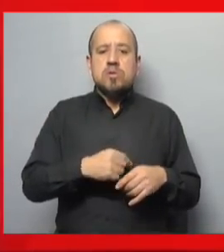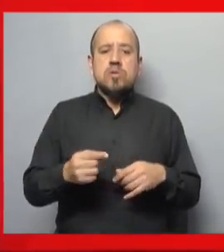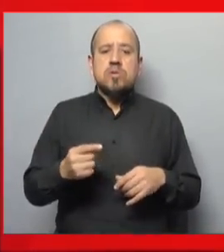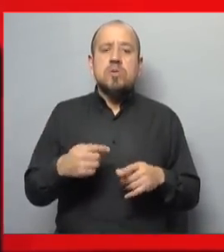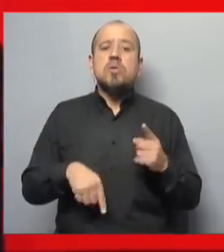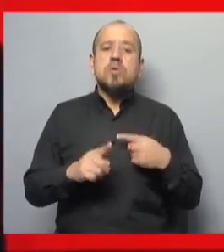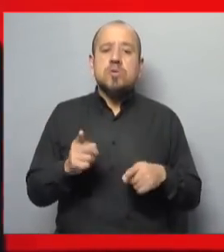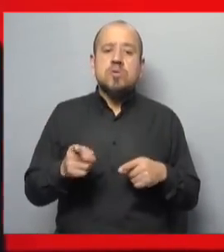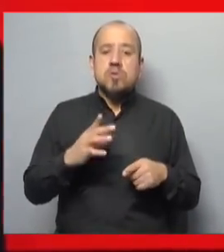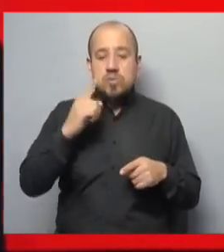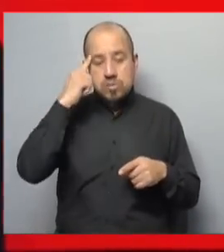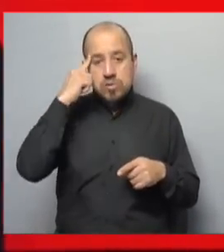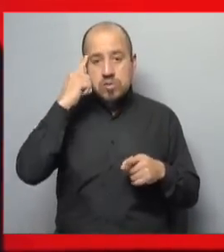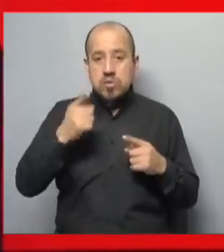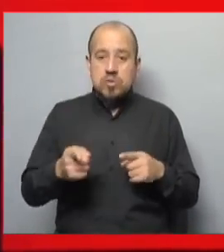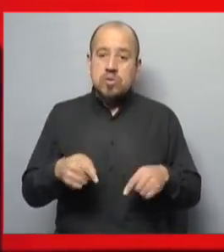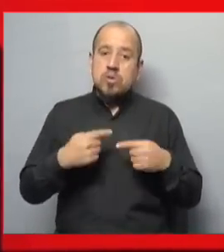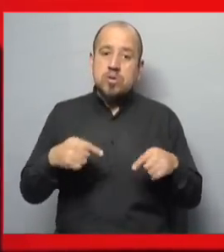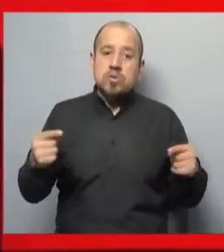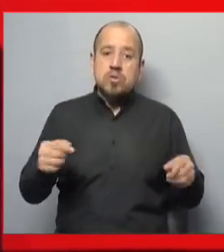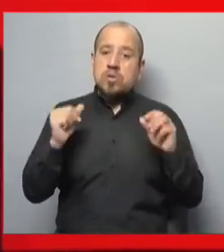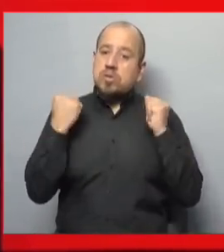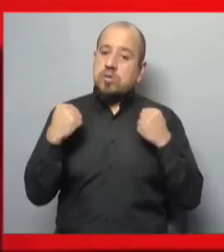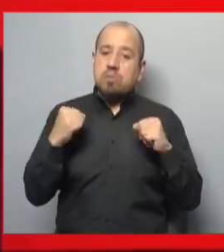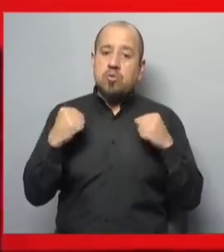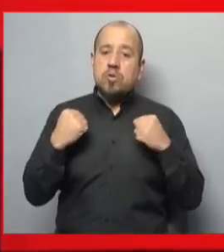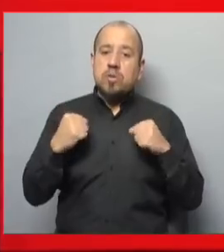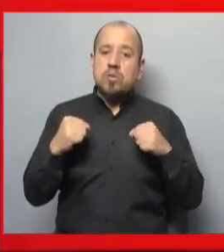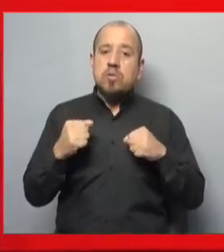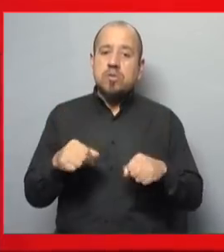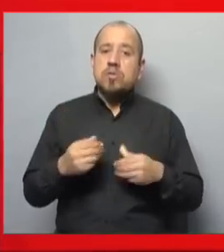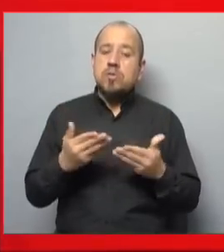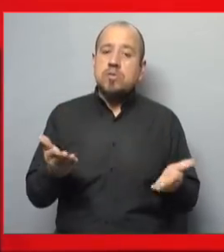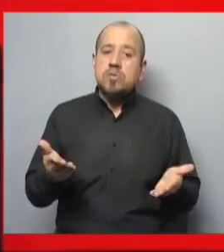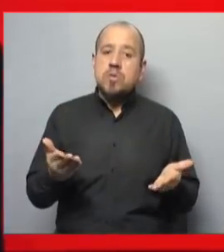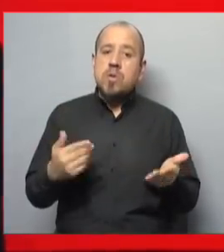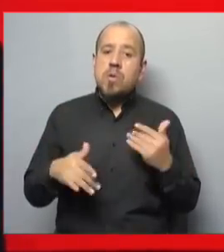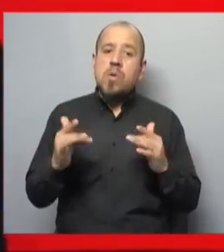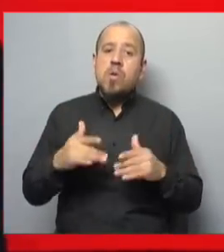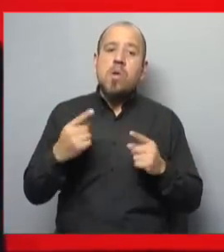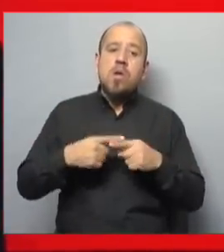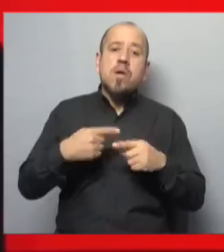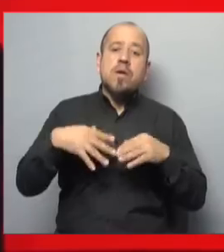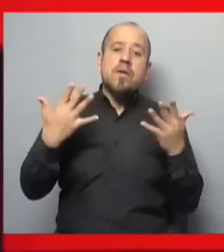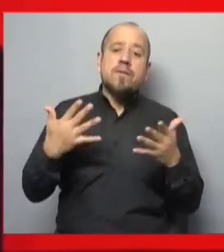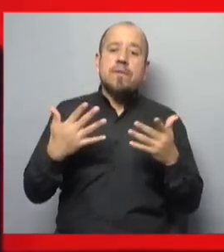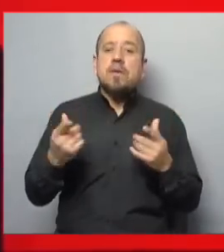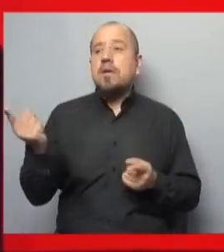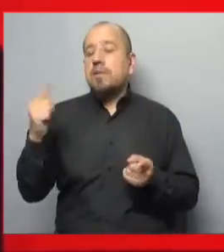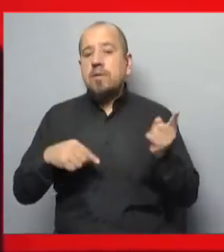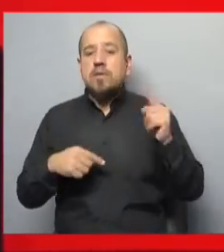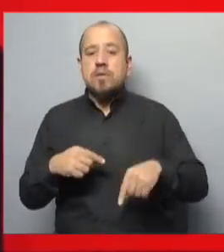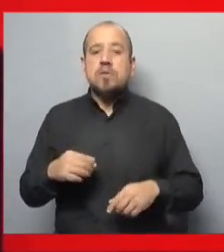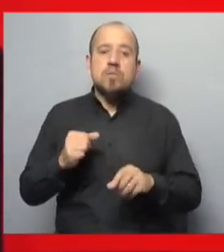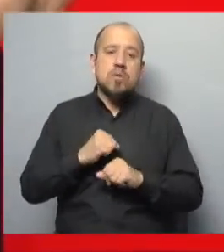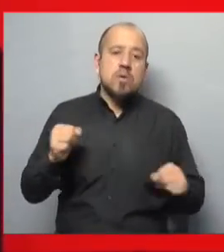hecho sigo pensando que las cosas que ocurrieron a nivel deportivo tuvieron cierto punto de contacto con la fiesta la llegada a la avenida lo que